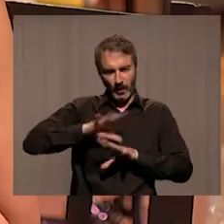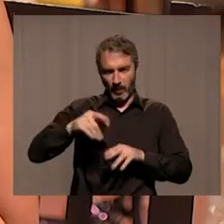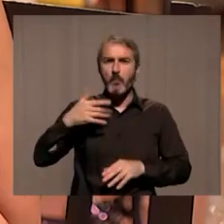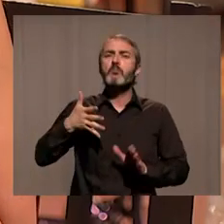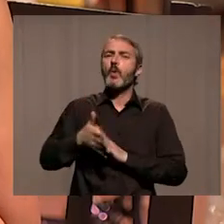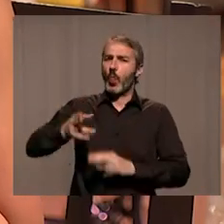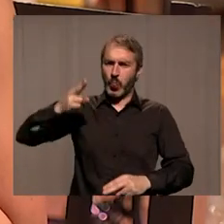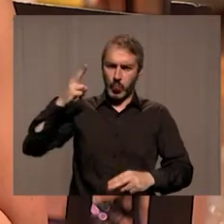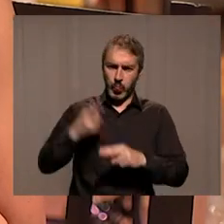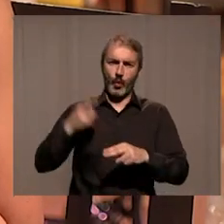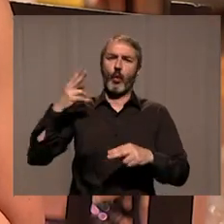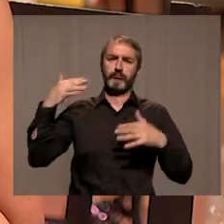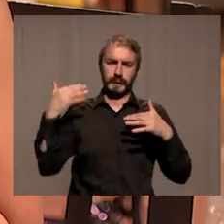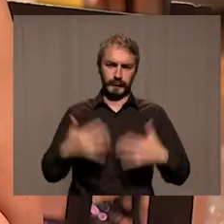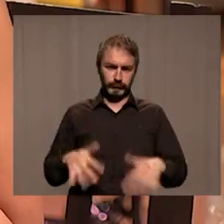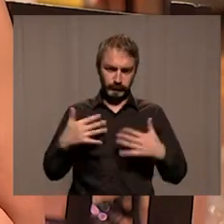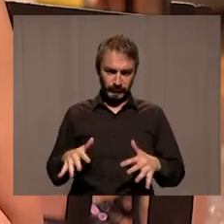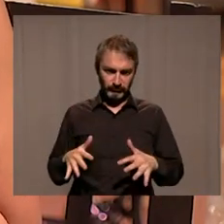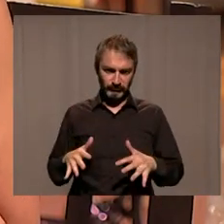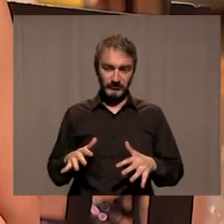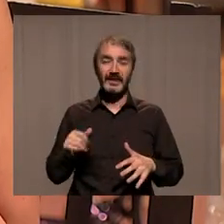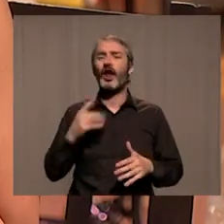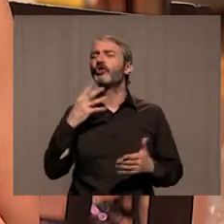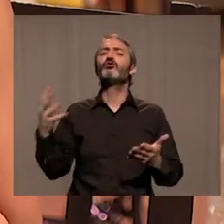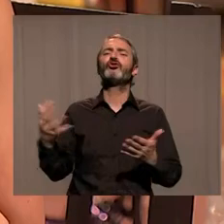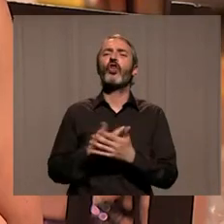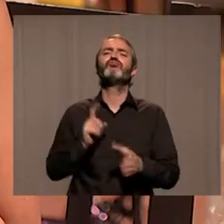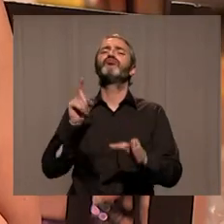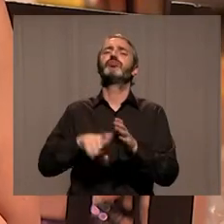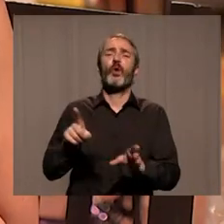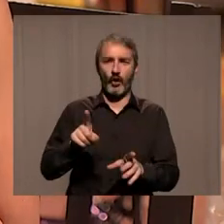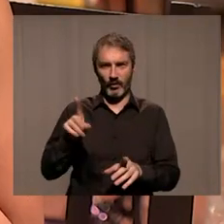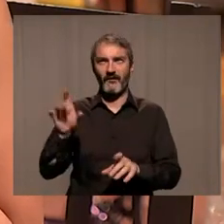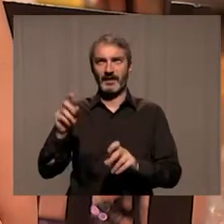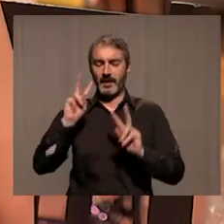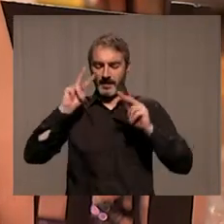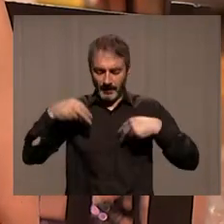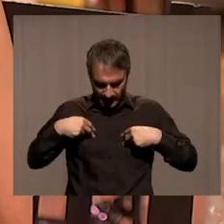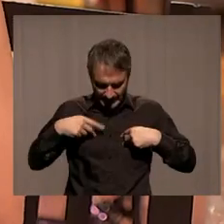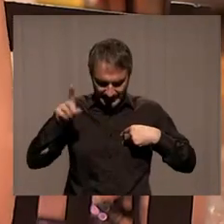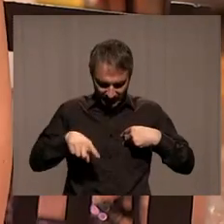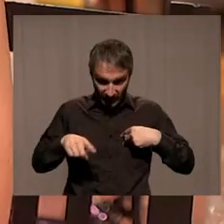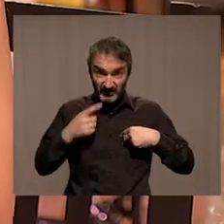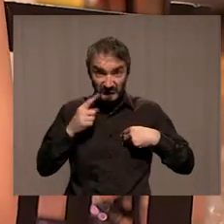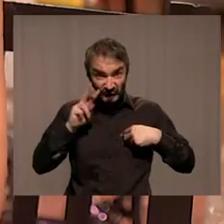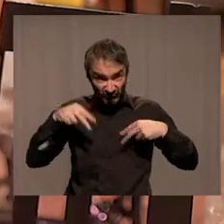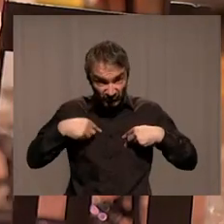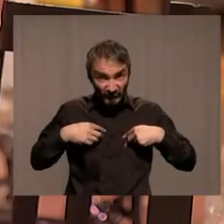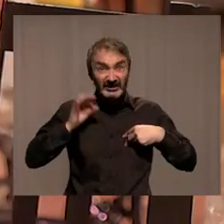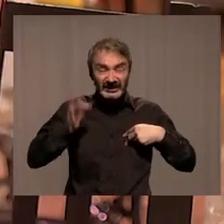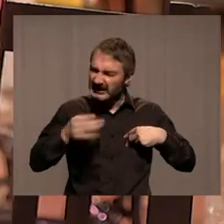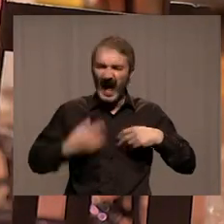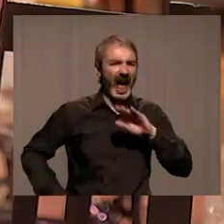muy difícil, exacto, y siento que no es para todo el mundo y que realmente lo pienses, y si es para ti, pues para adelante, en mi opinión.